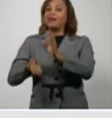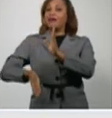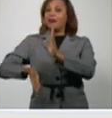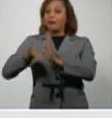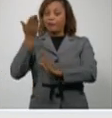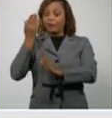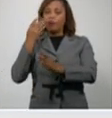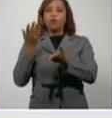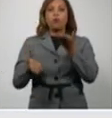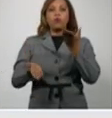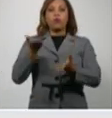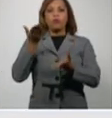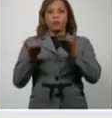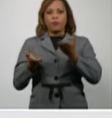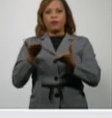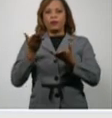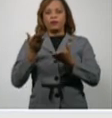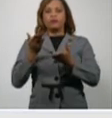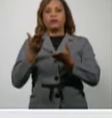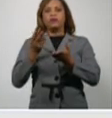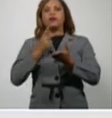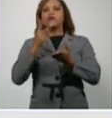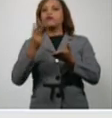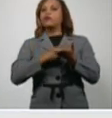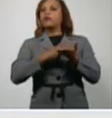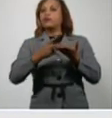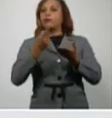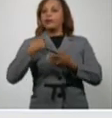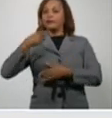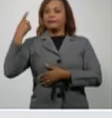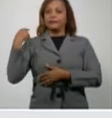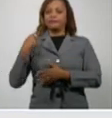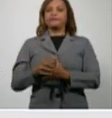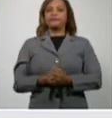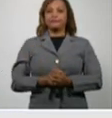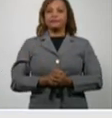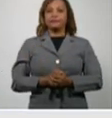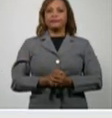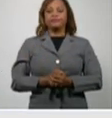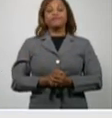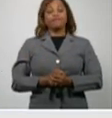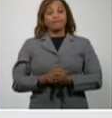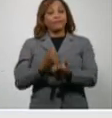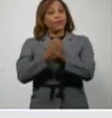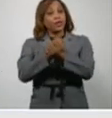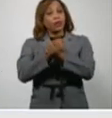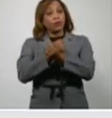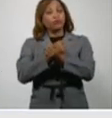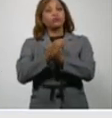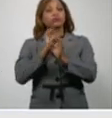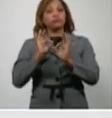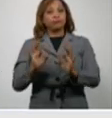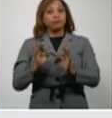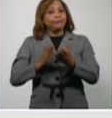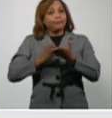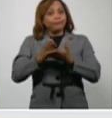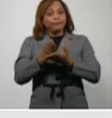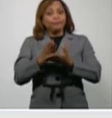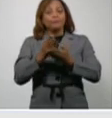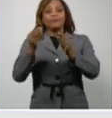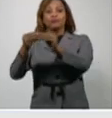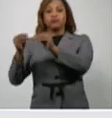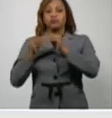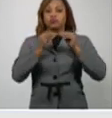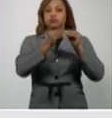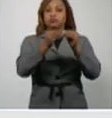tenido en los últimos 15 días, todavía con mucho riesgo de transmisión de la